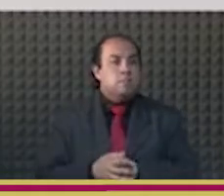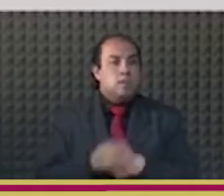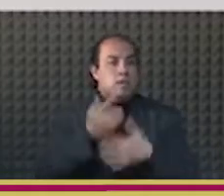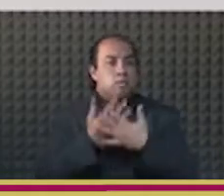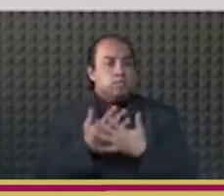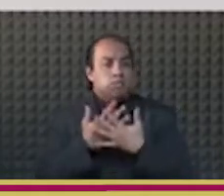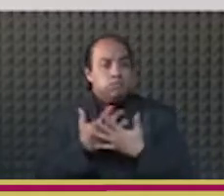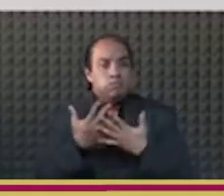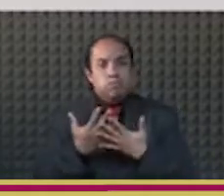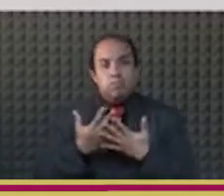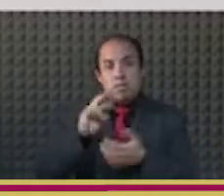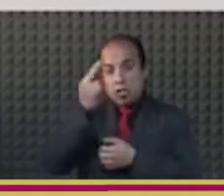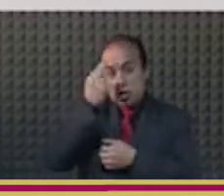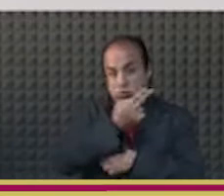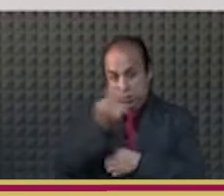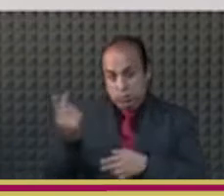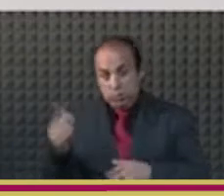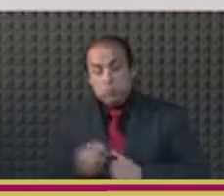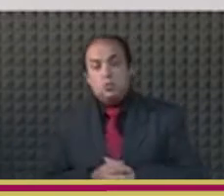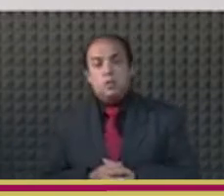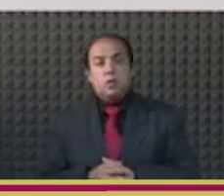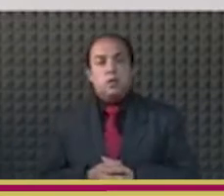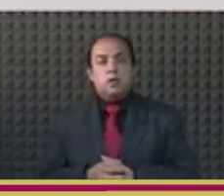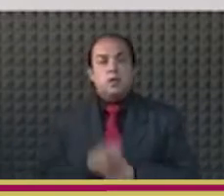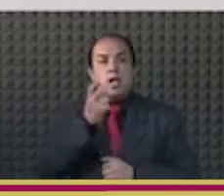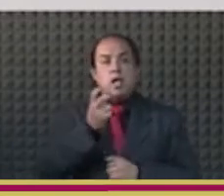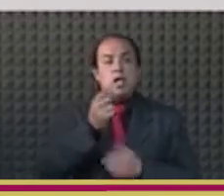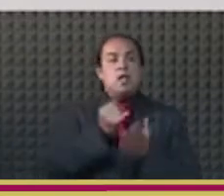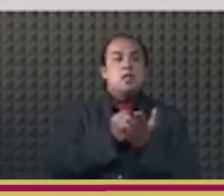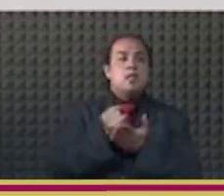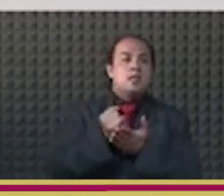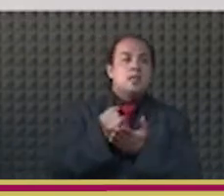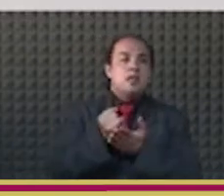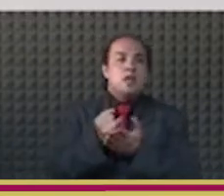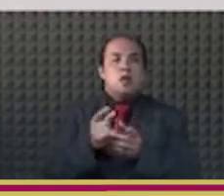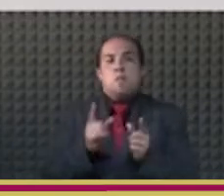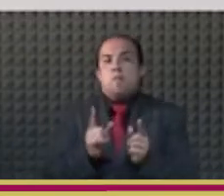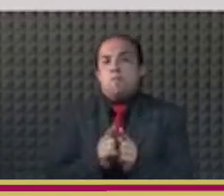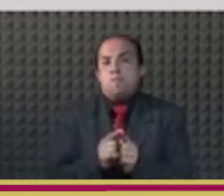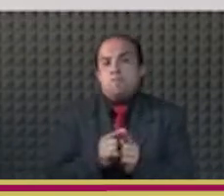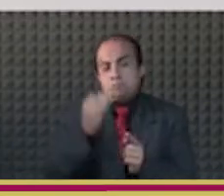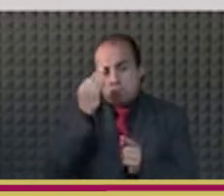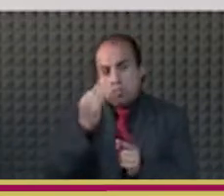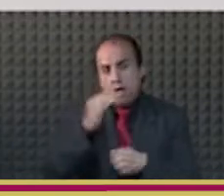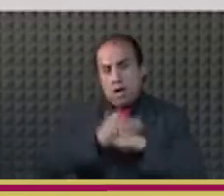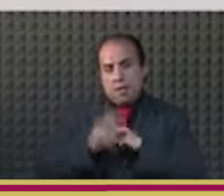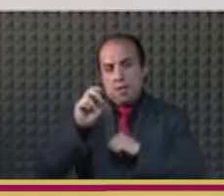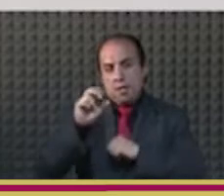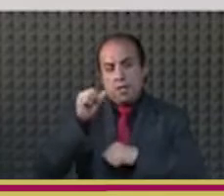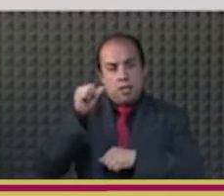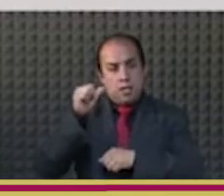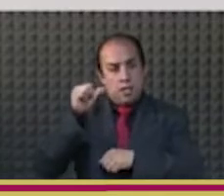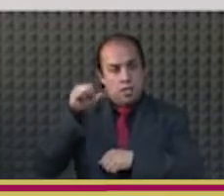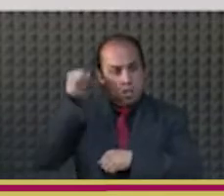momento, ustedes lo recordarán muy bien, es que esta era una medida temporal que terminaría el 30 de abril del